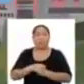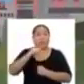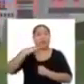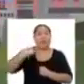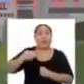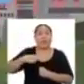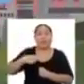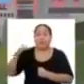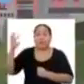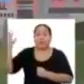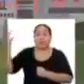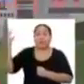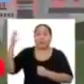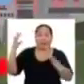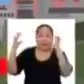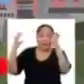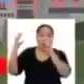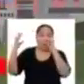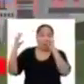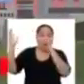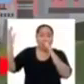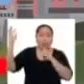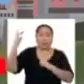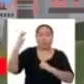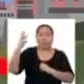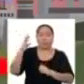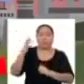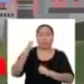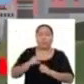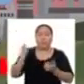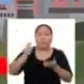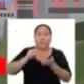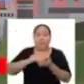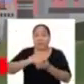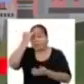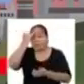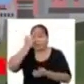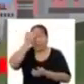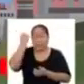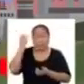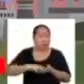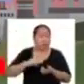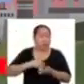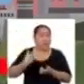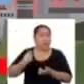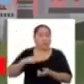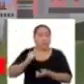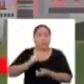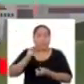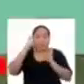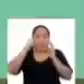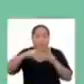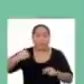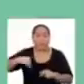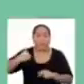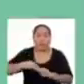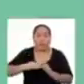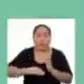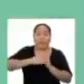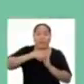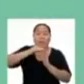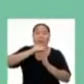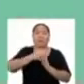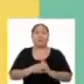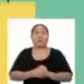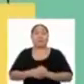llegaron migrantes europeos, principalmente italianos y españoles atraídos por la creciente industria de ese país. Y mientras